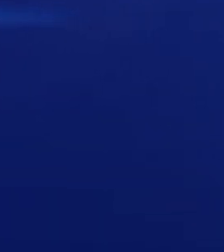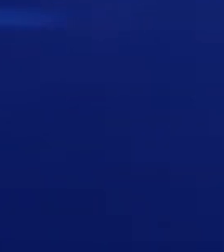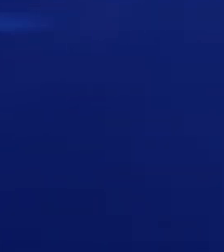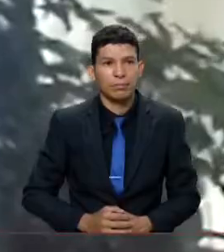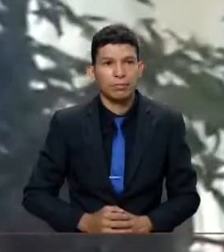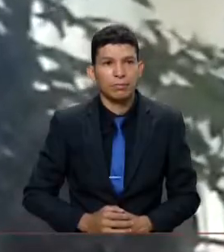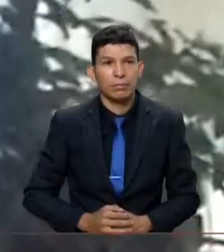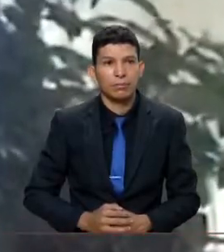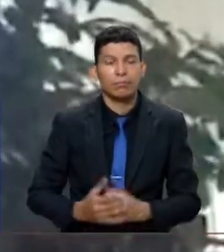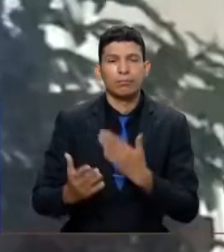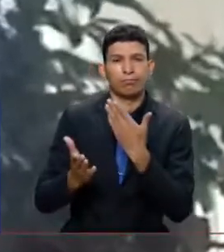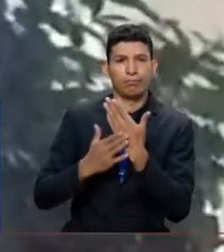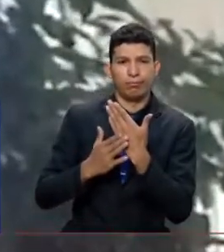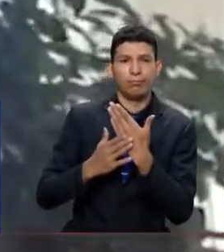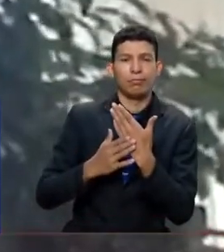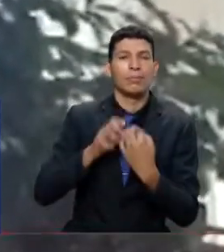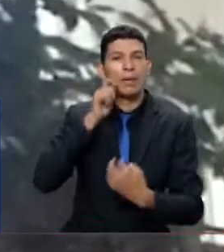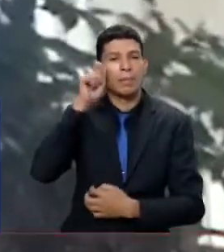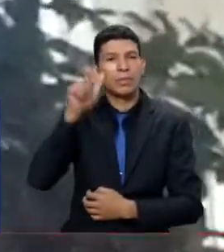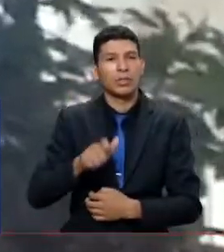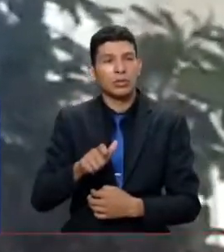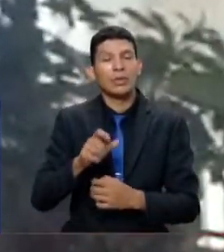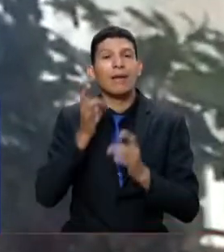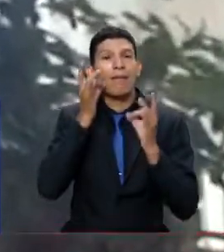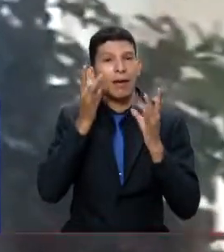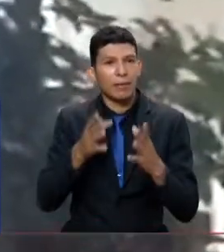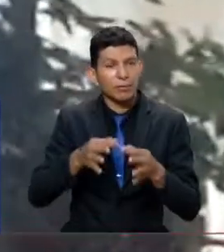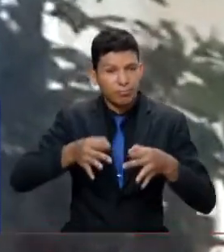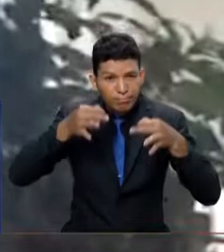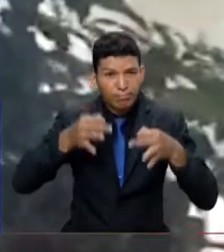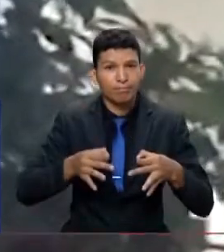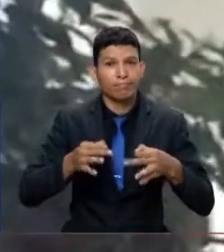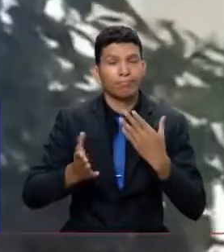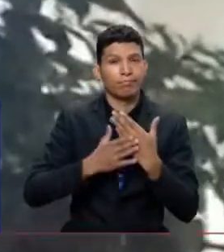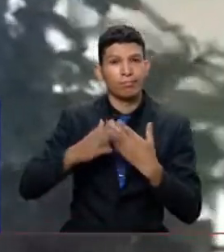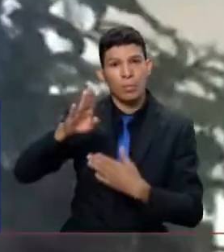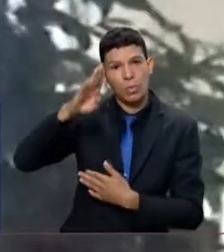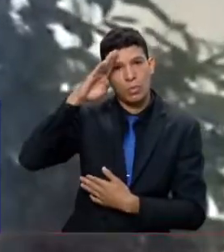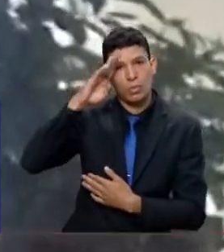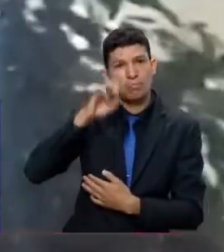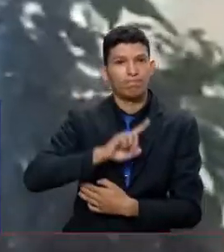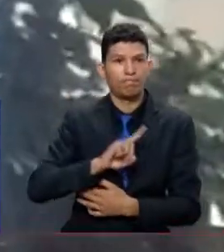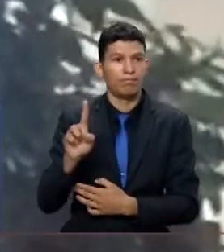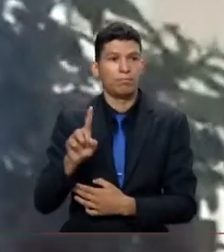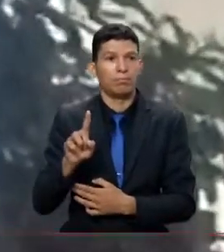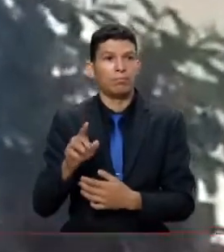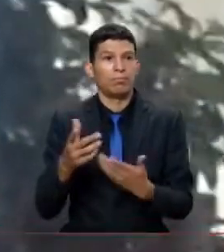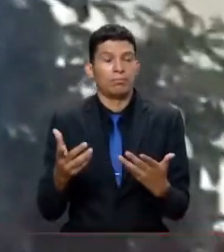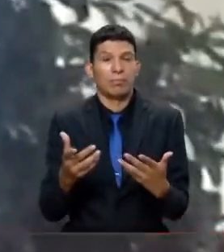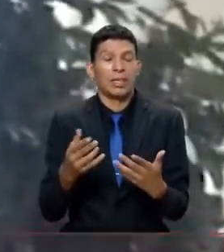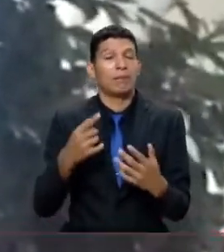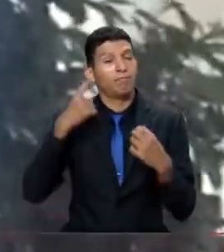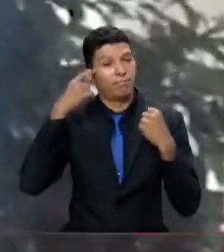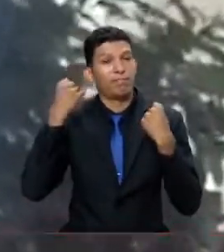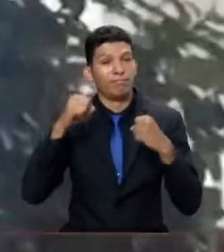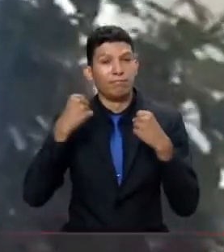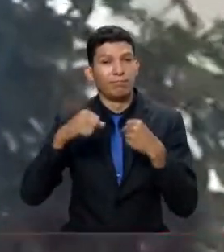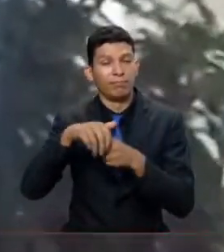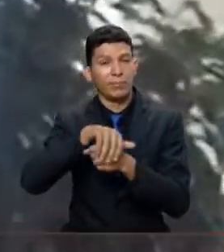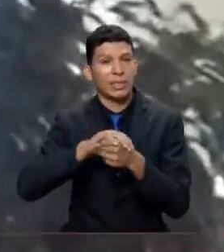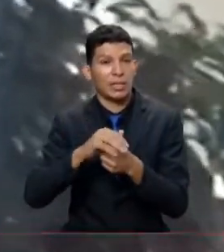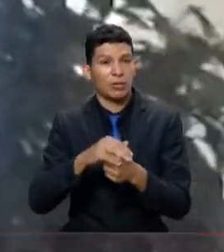Se manifiesta que hay una persona herida, pero esta situación no ha sido confirmada por las autoridades. De ser así, es mucho más preocupante esta